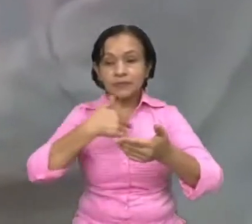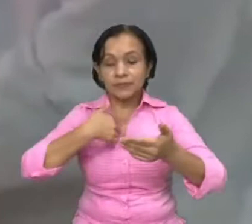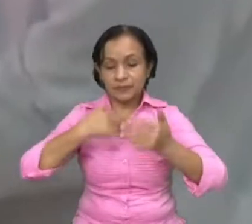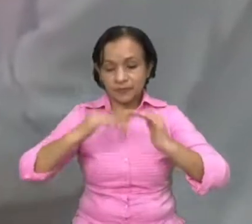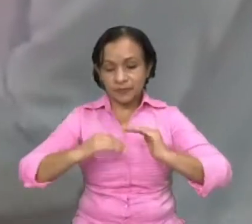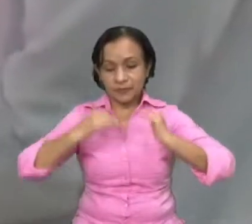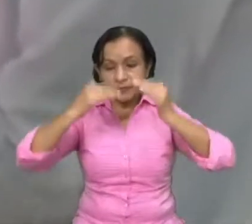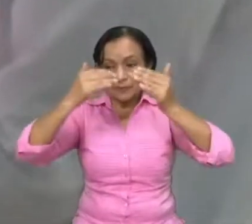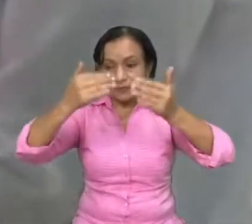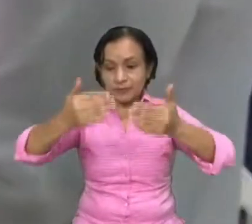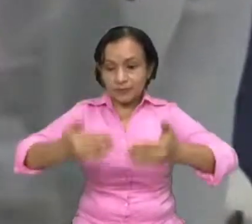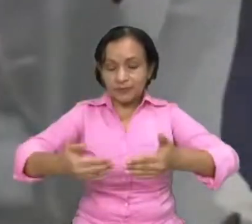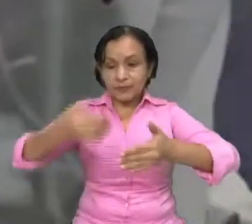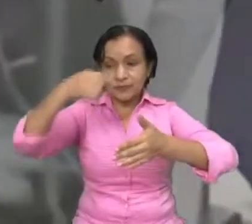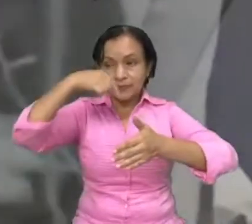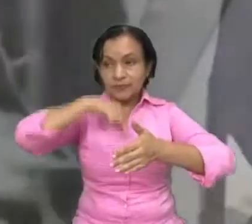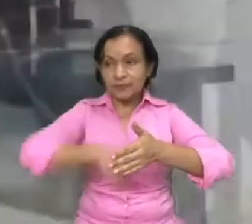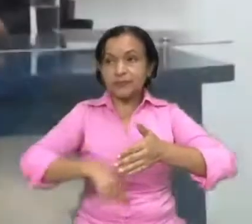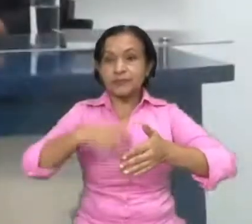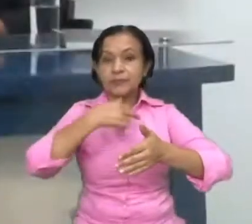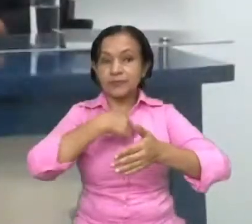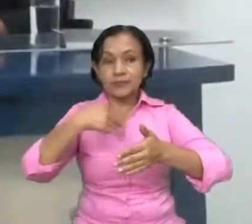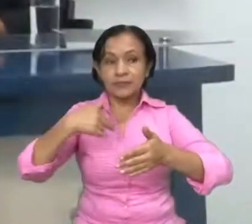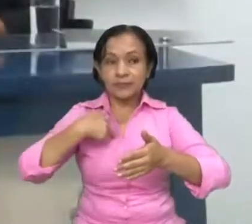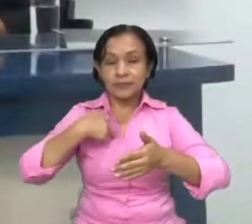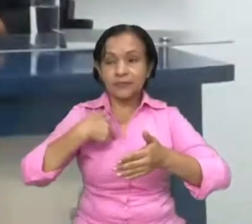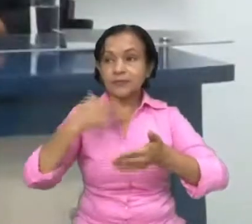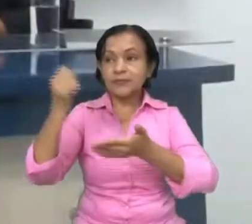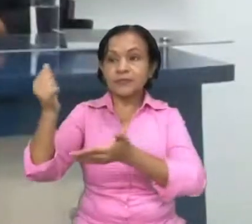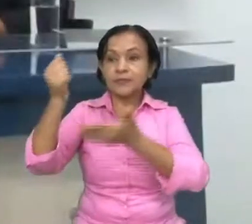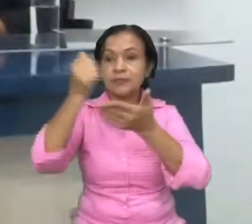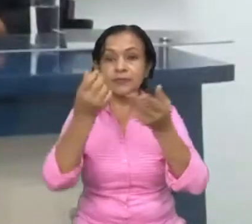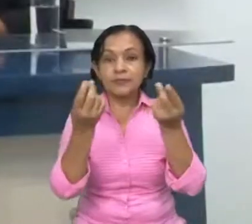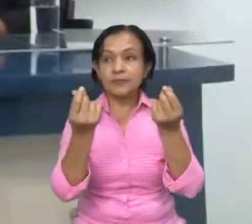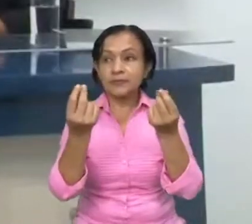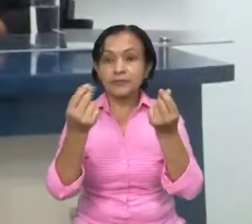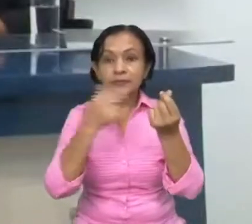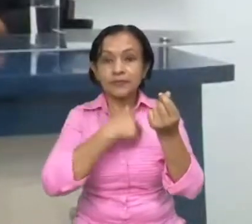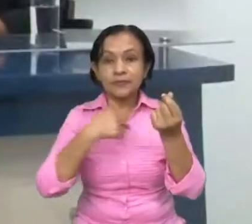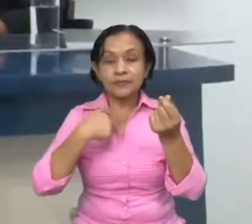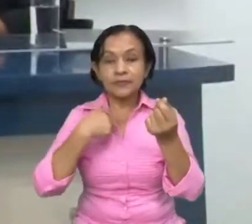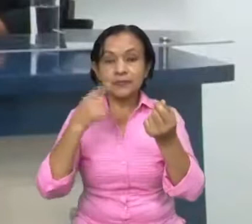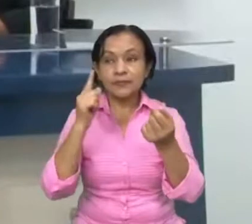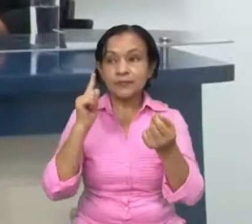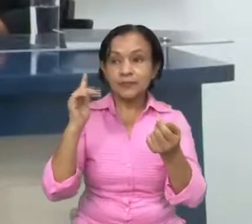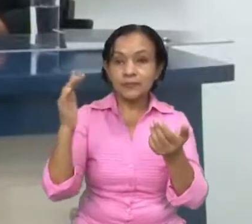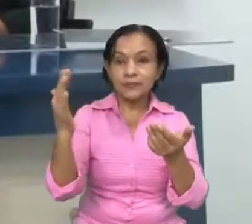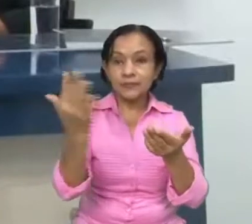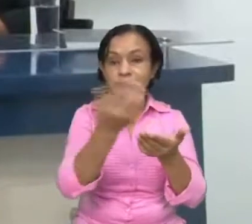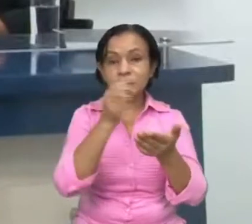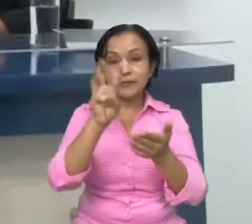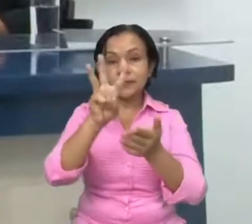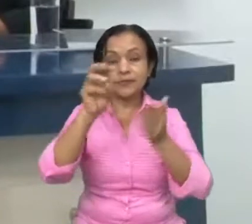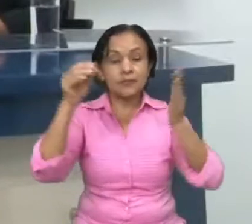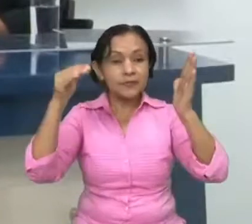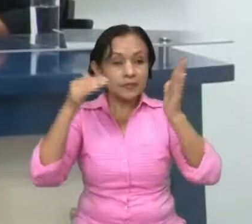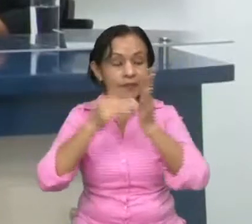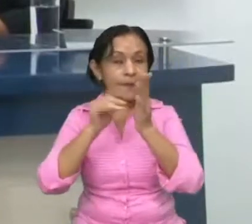fetal. El equipo que se adquirió a través con fondos del gobierno costó el equivalente a